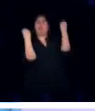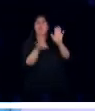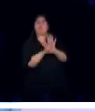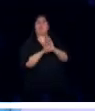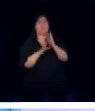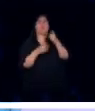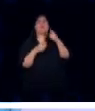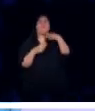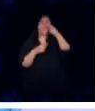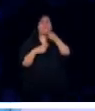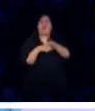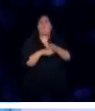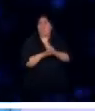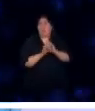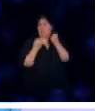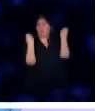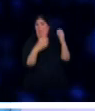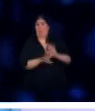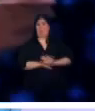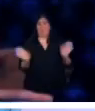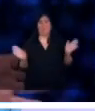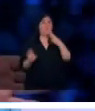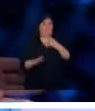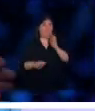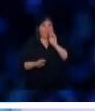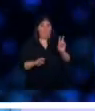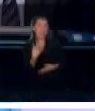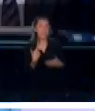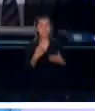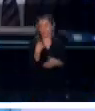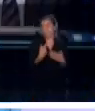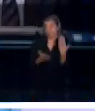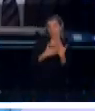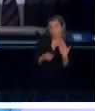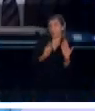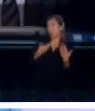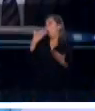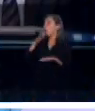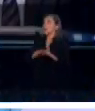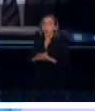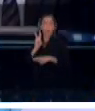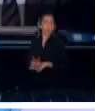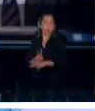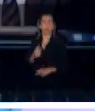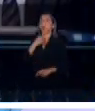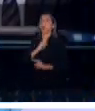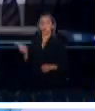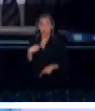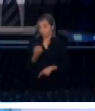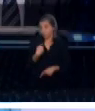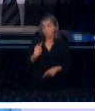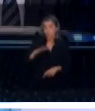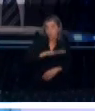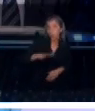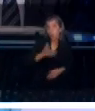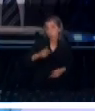a entrar con fuerza al Congreso. Va a tener entre 30 y 40 diputados y diputadas, va a ingresar por primera vez al Senado, probablemente en minoría,